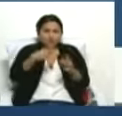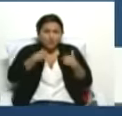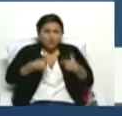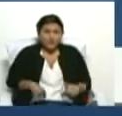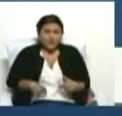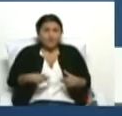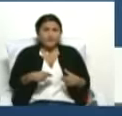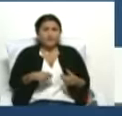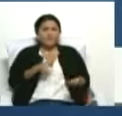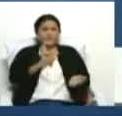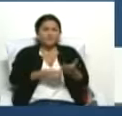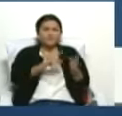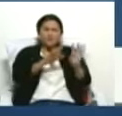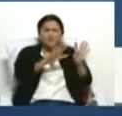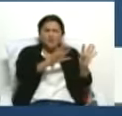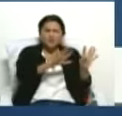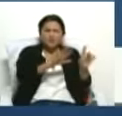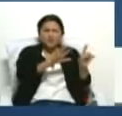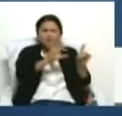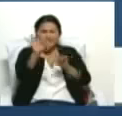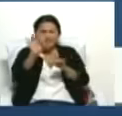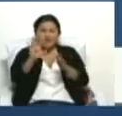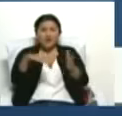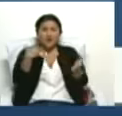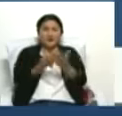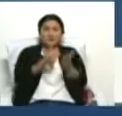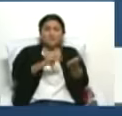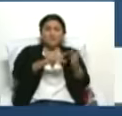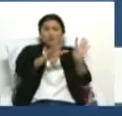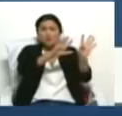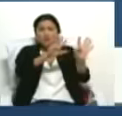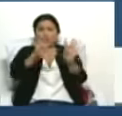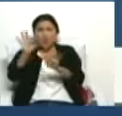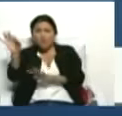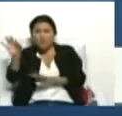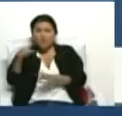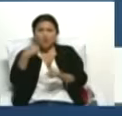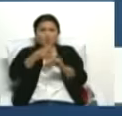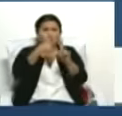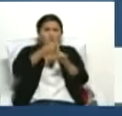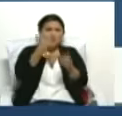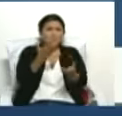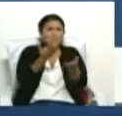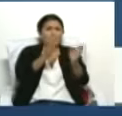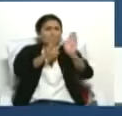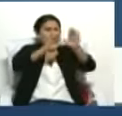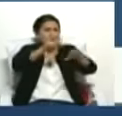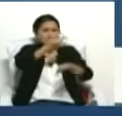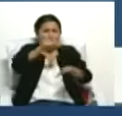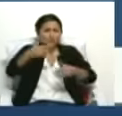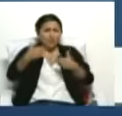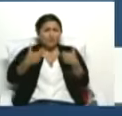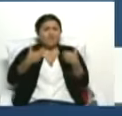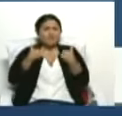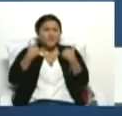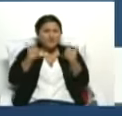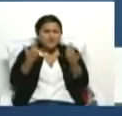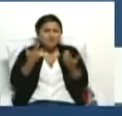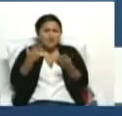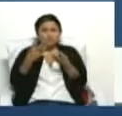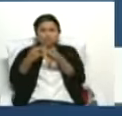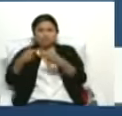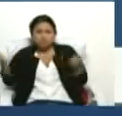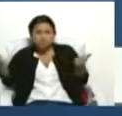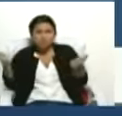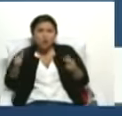los años 60, 70, 80, 90, luchando por las víctimas, por estos desaparecidos, cuando se dio la masacre